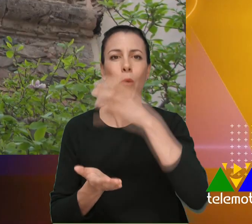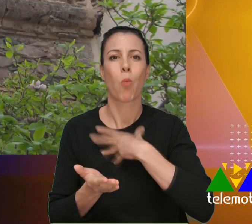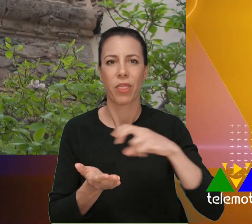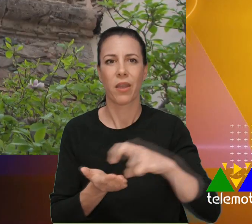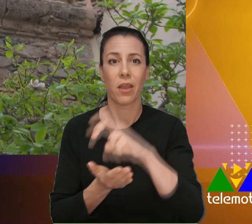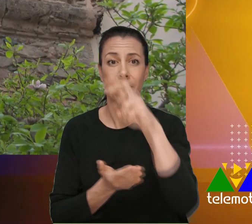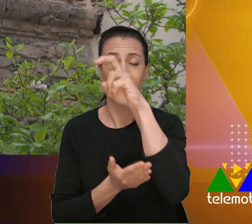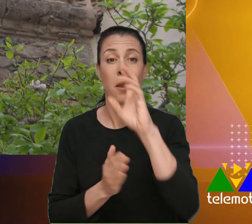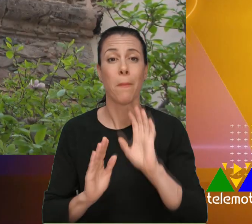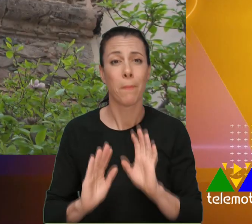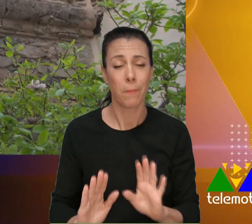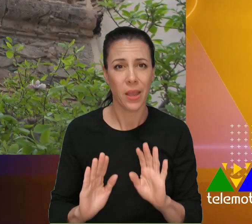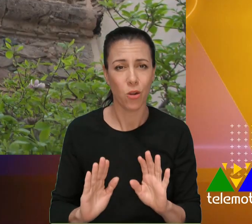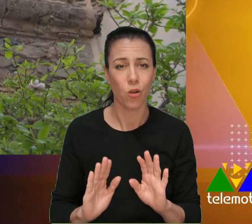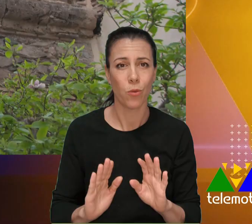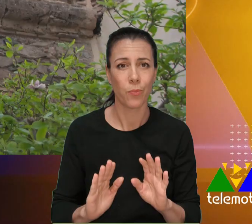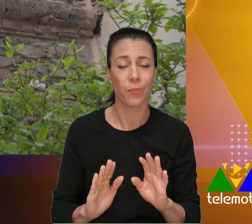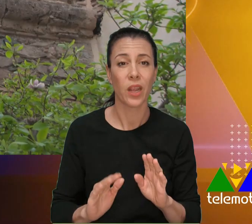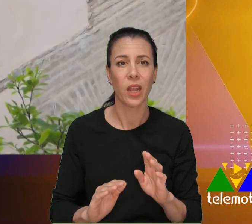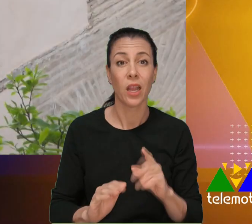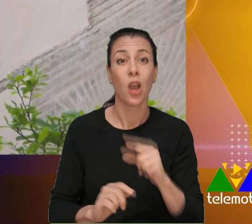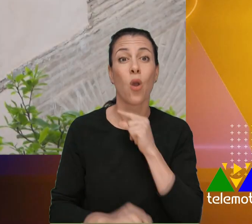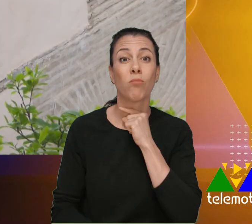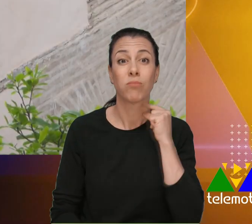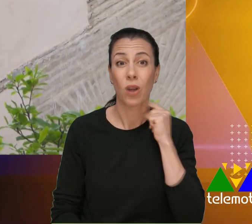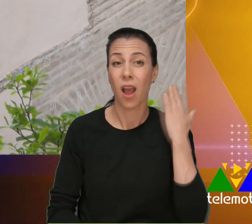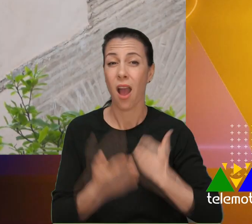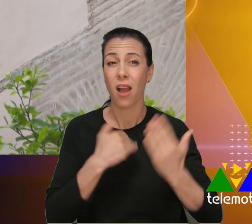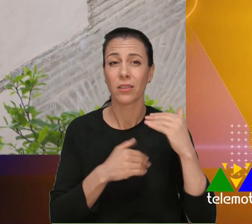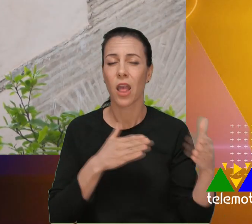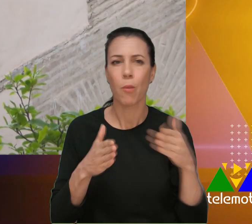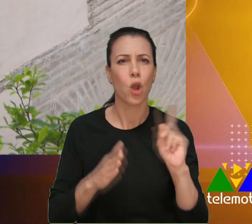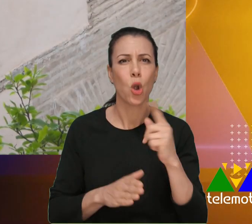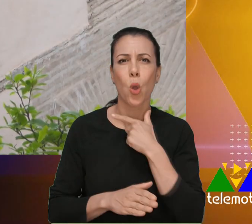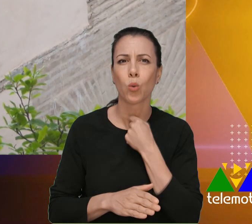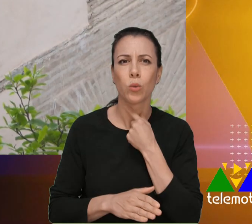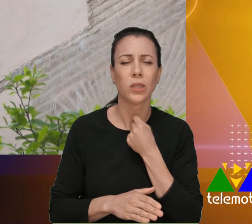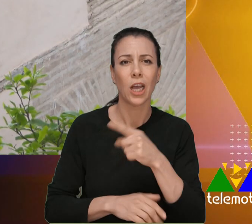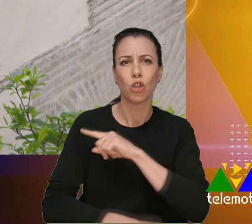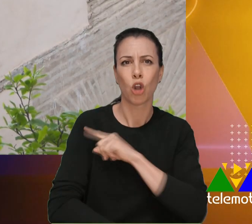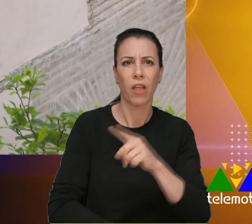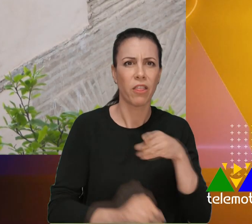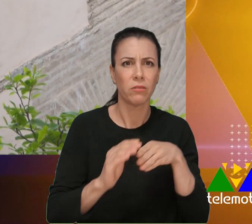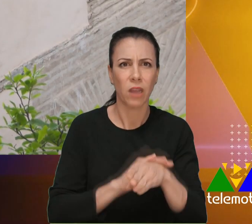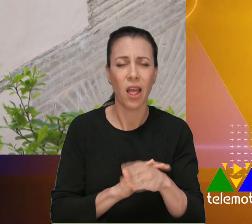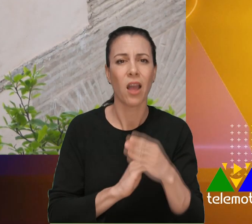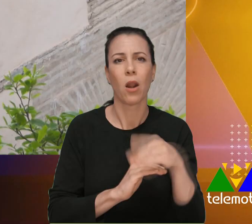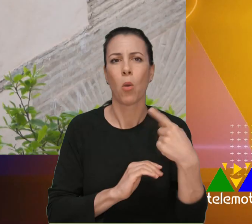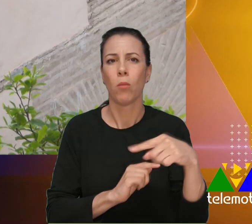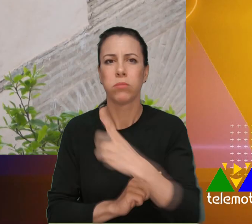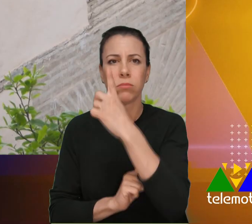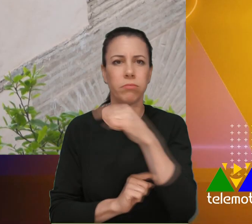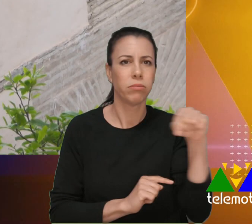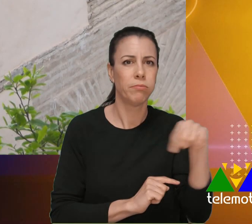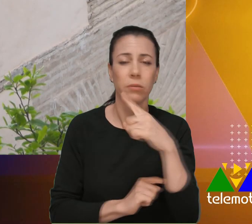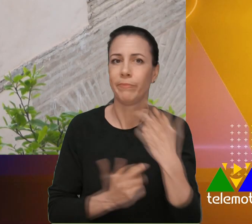iglesia, pero a los sacerdotes de la época no les gustaba que los soldados entraran y salieran y tal,